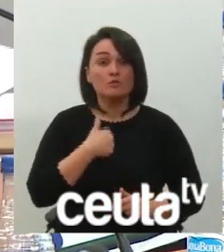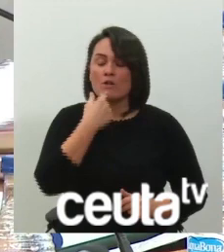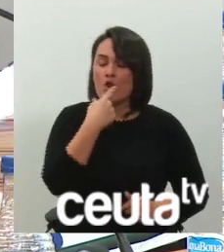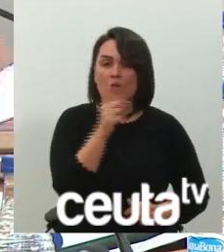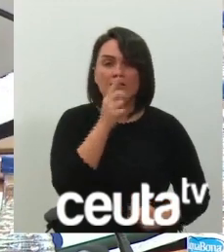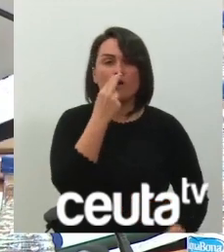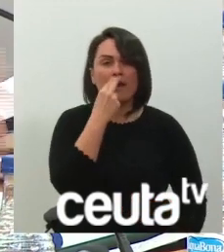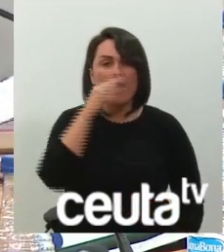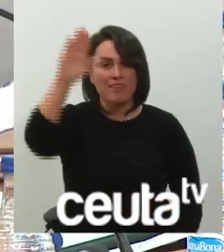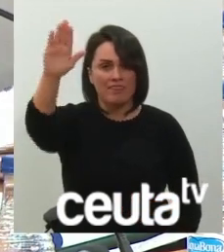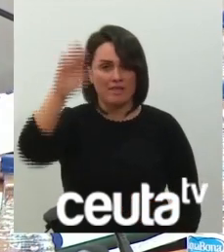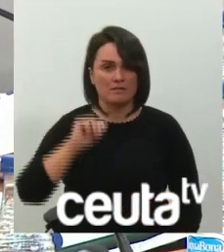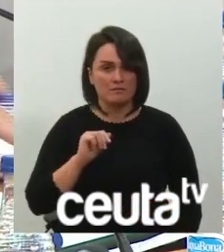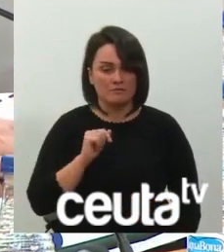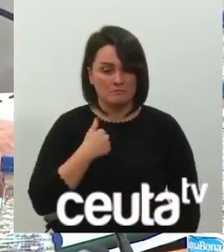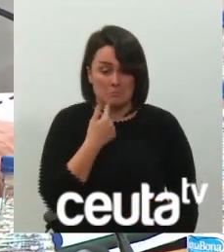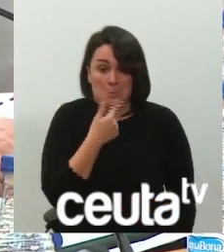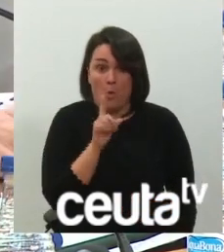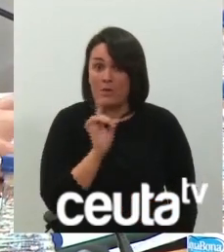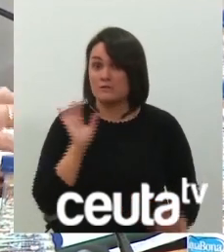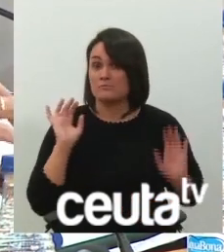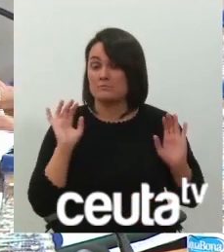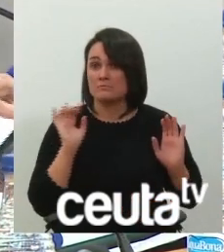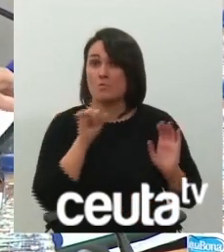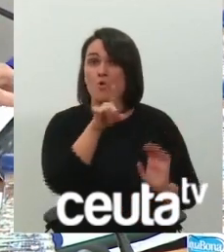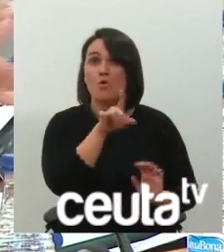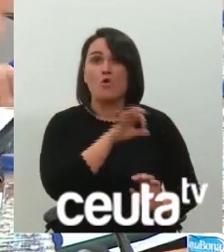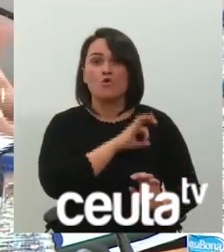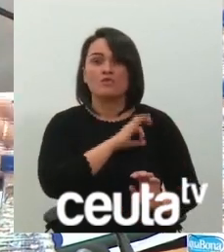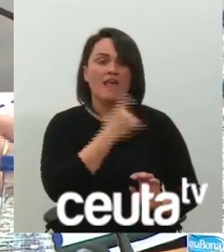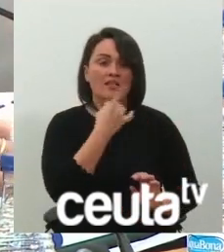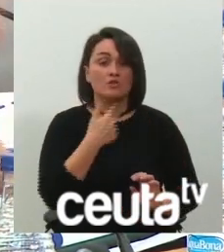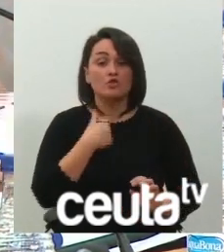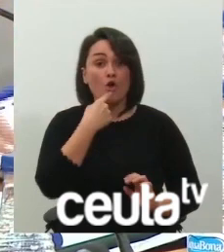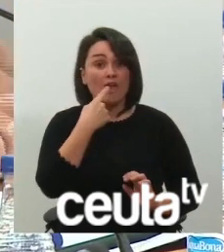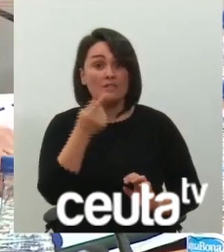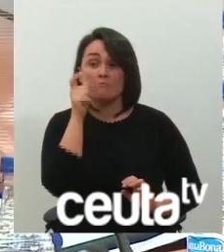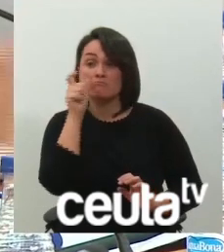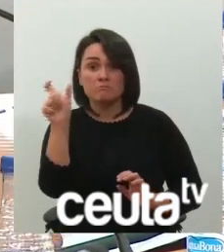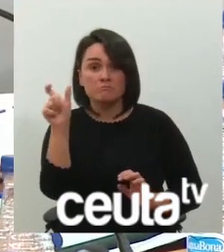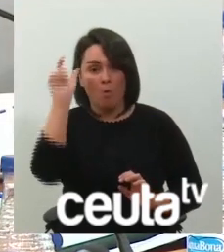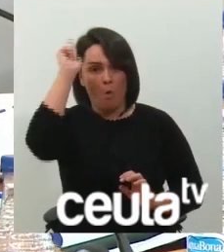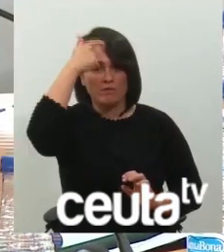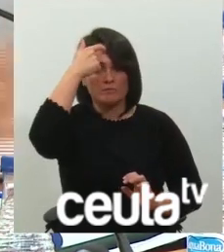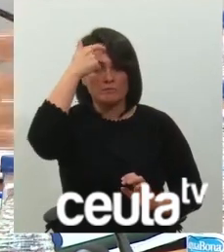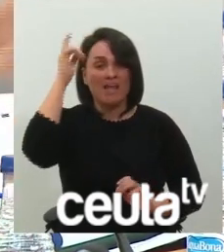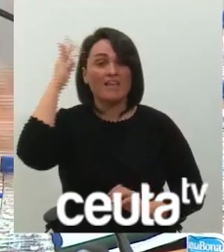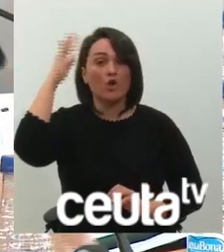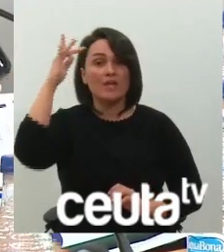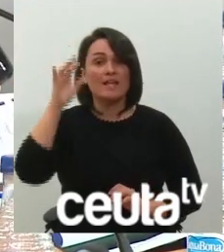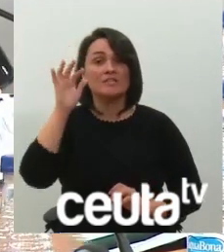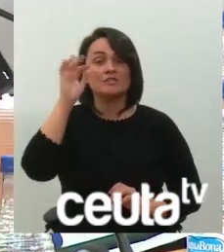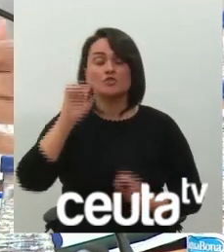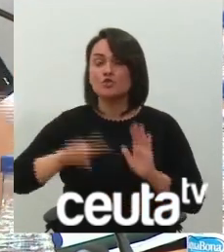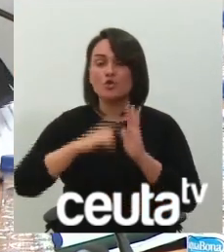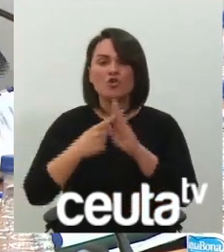lo ha dicho usted yo he dicho nadie he dicho nada hecho ideologías totalitarias yo hay que saber lo